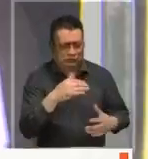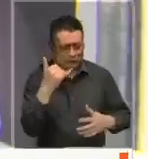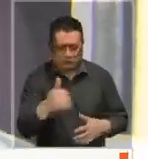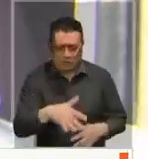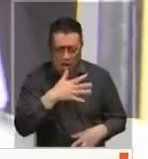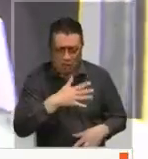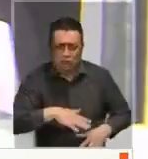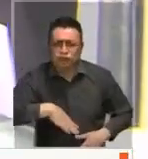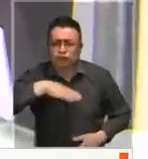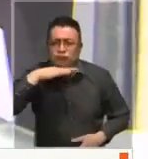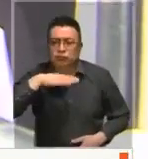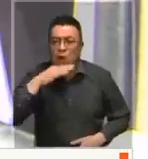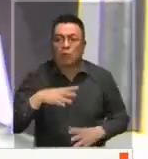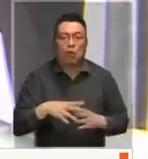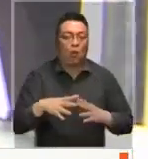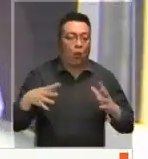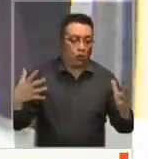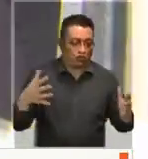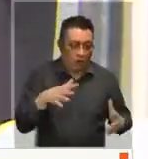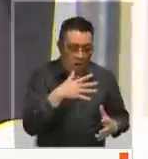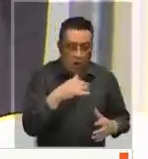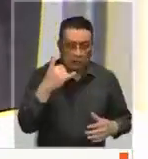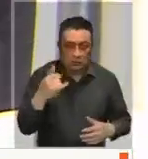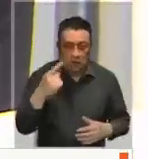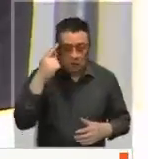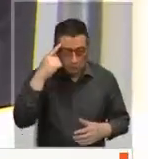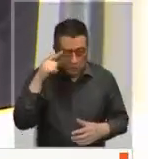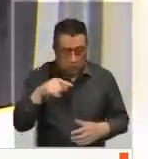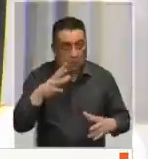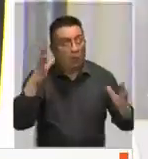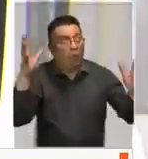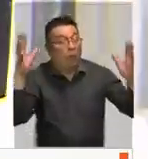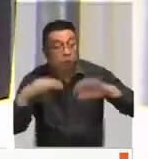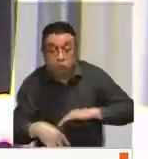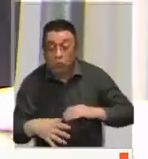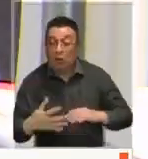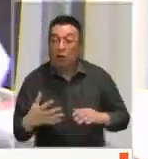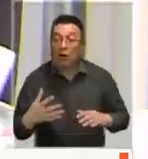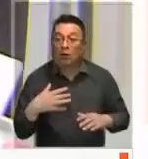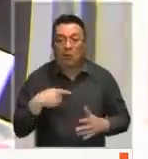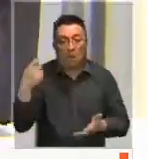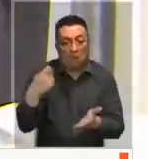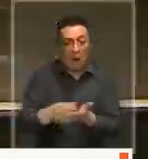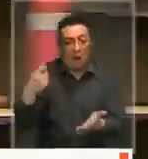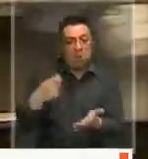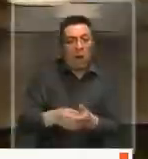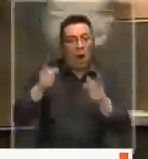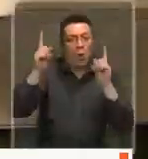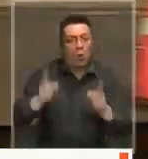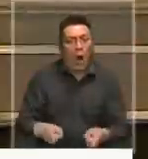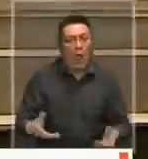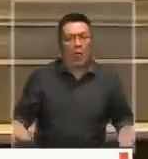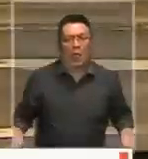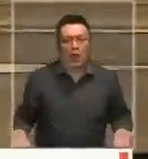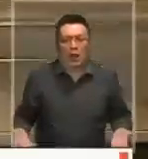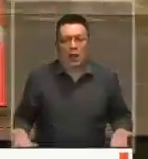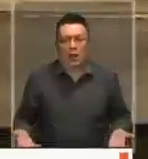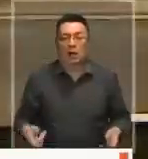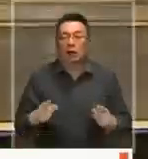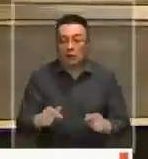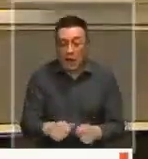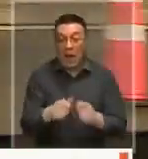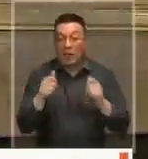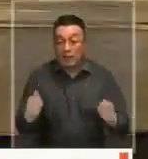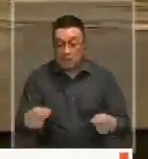agua ahora. Es mucha el agua que pasa, uno siempre piensa, ¿y esto se va a derrumbar o no? Y que estén cobrando igual. Y sin considerar que es uno